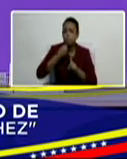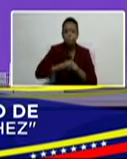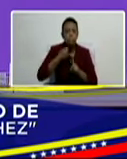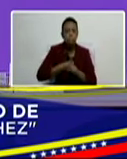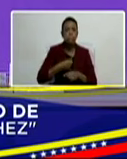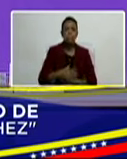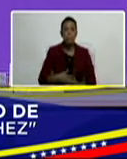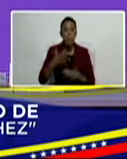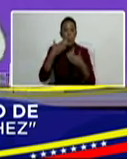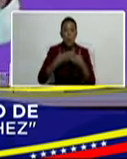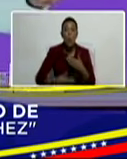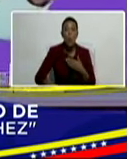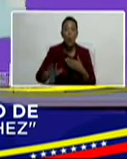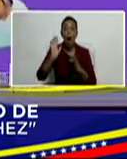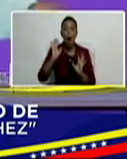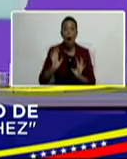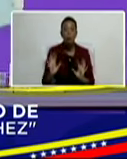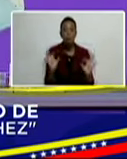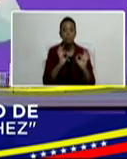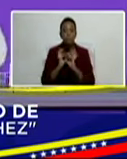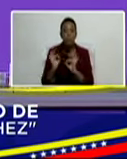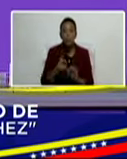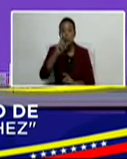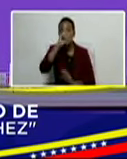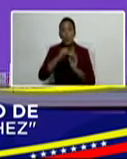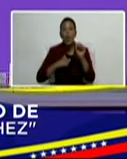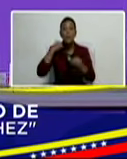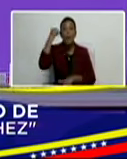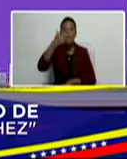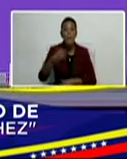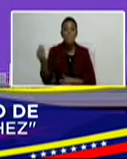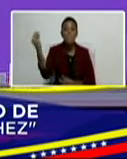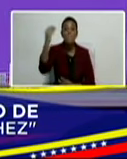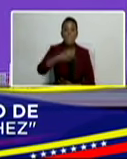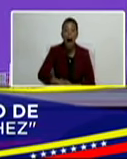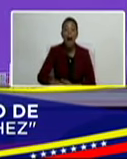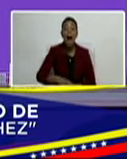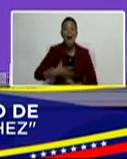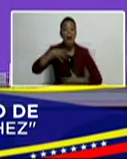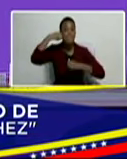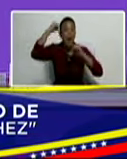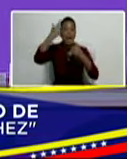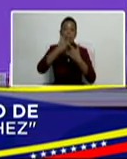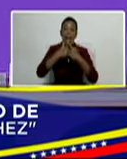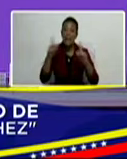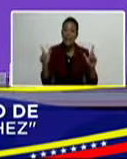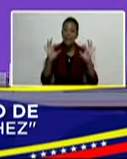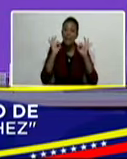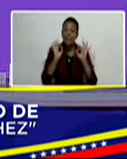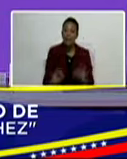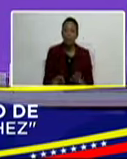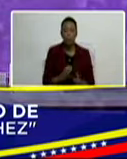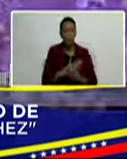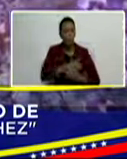me toca y que nos tocará por mucho tiempo para dejar la patria libre, plena,